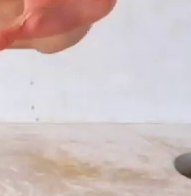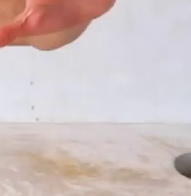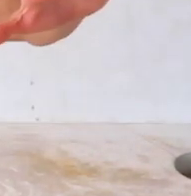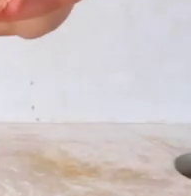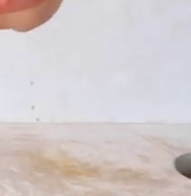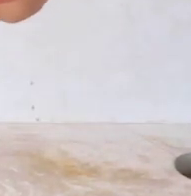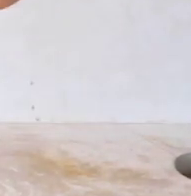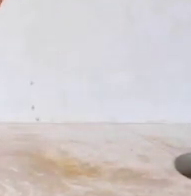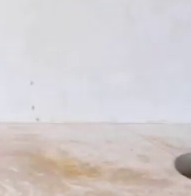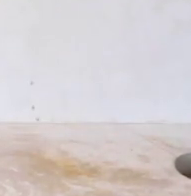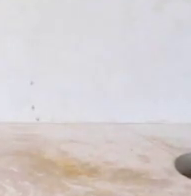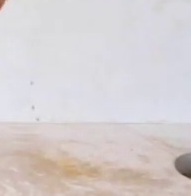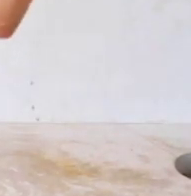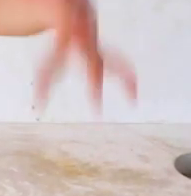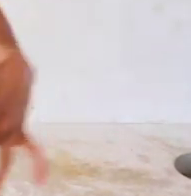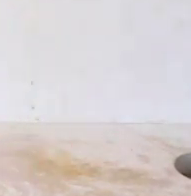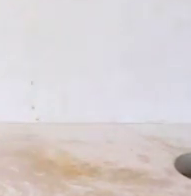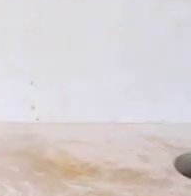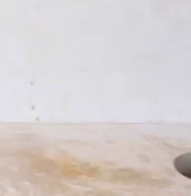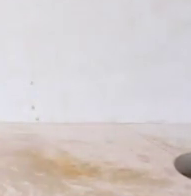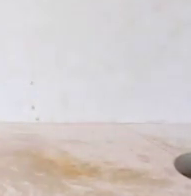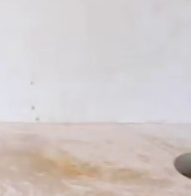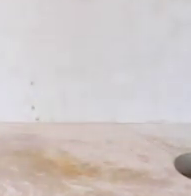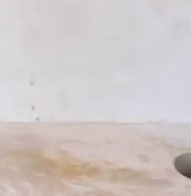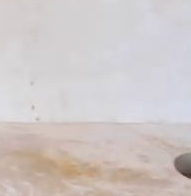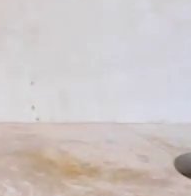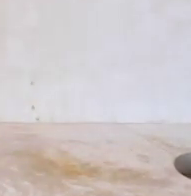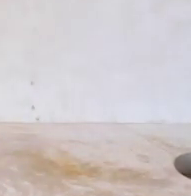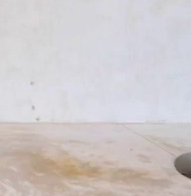en todo el país